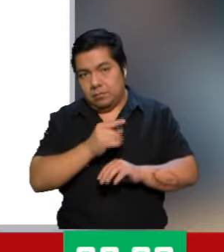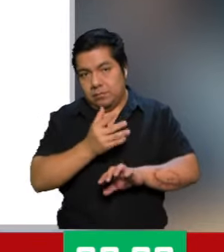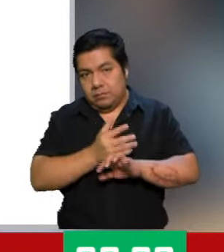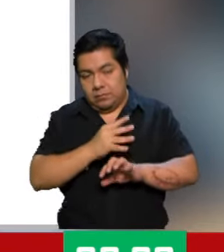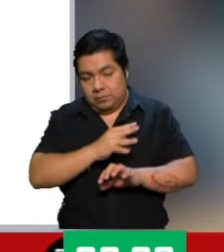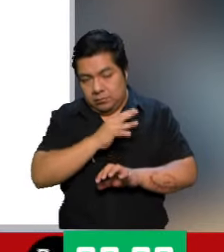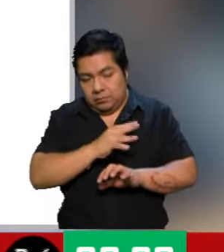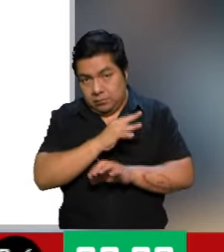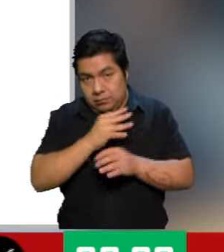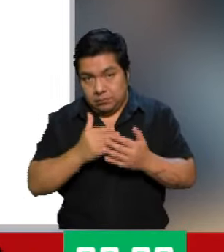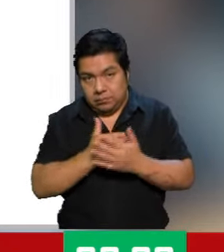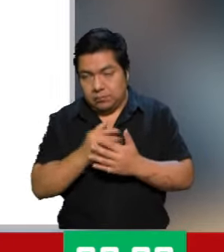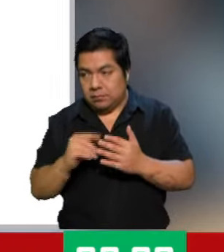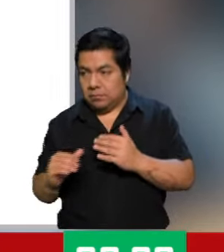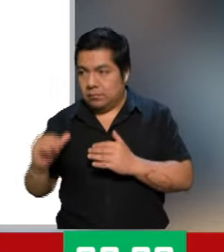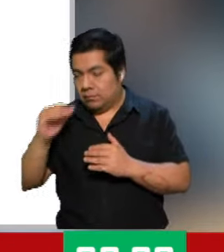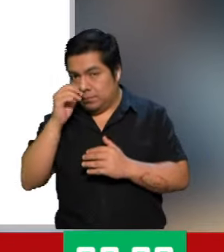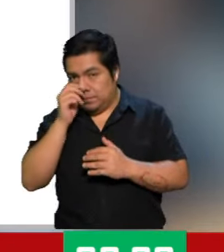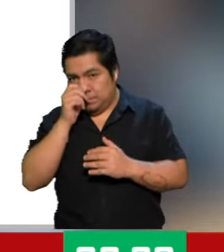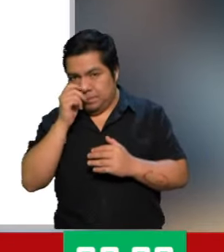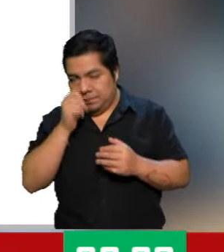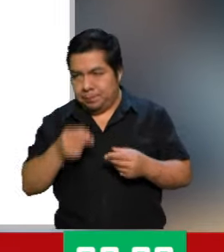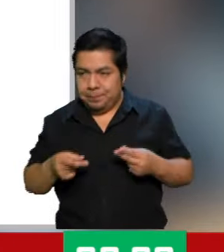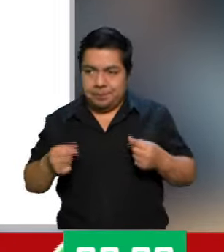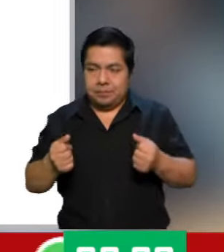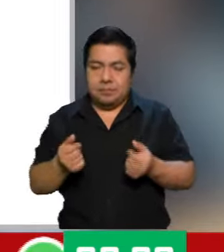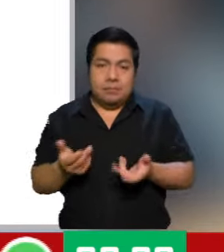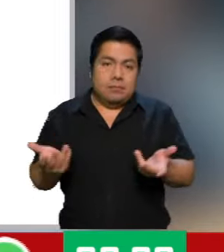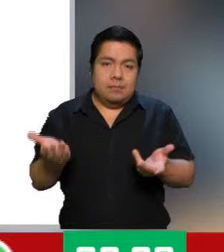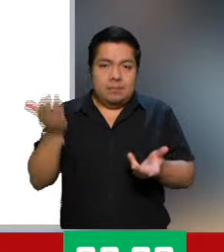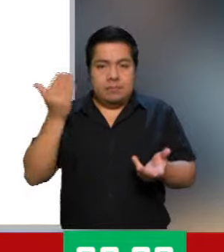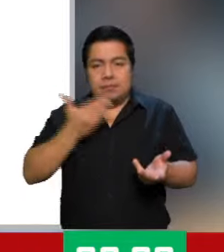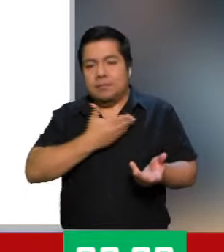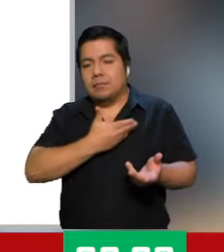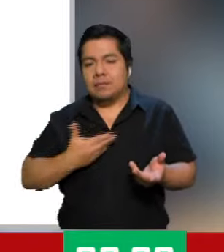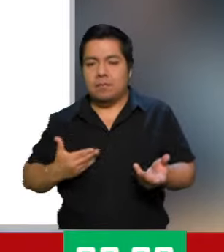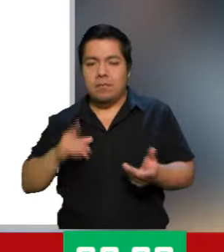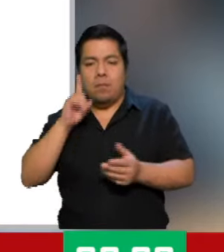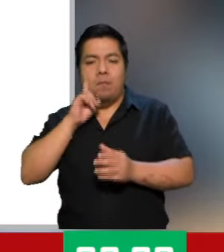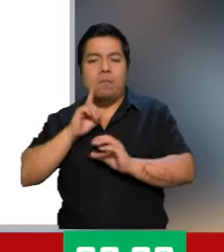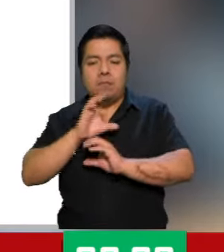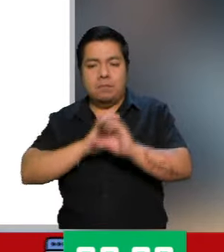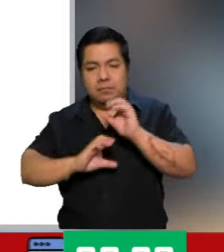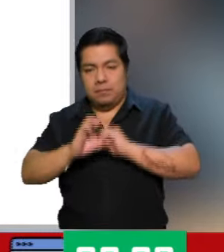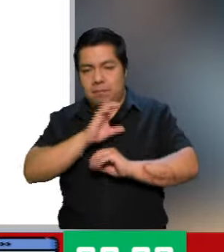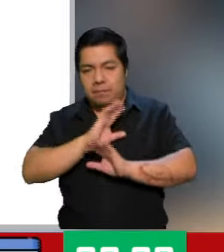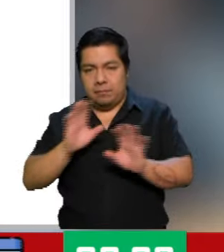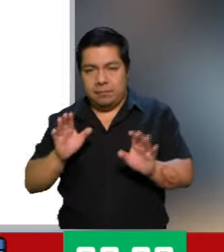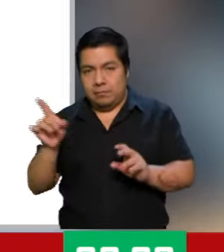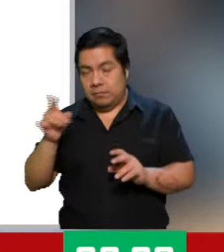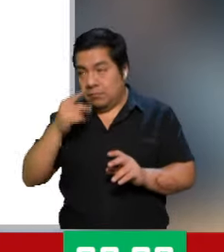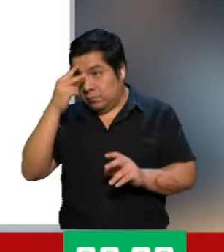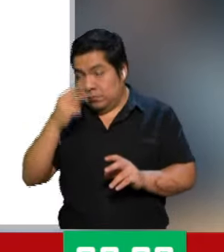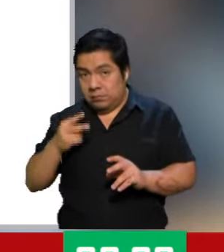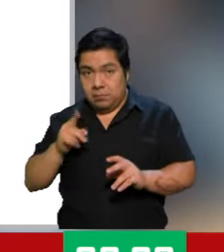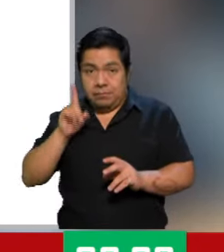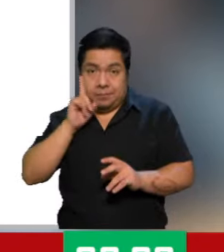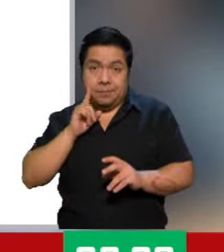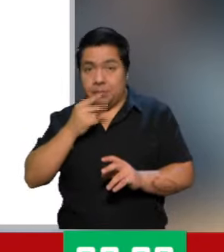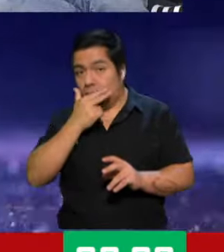blancos norteamericanos. Eso ya lo había dicho nuestra presidenta. Sí. Que los mexicanos también allá